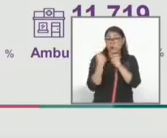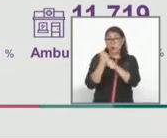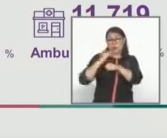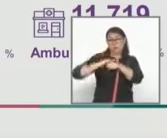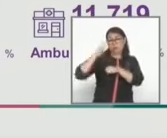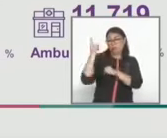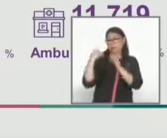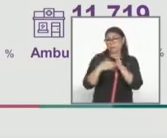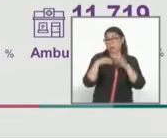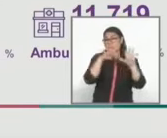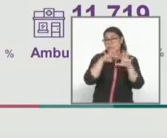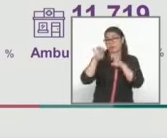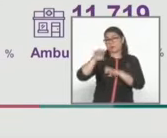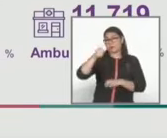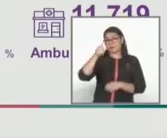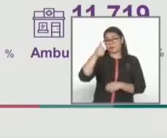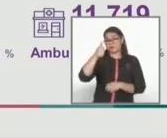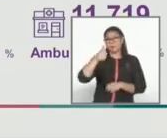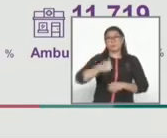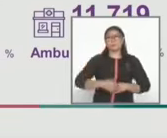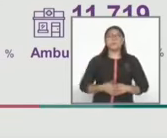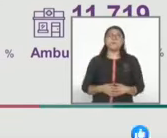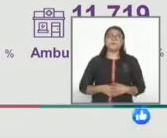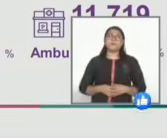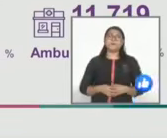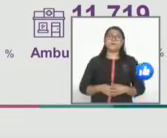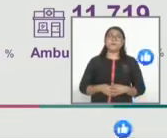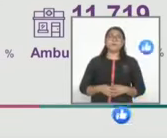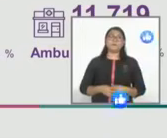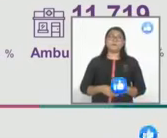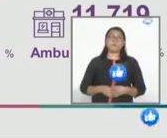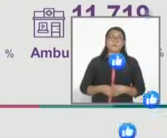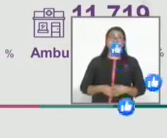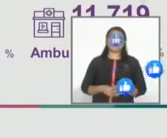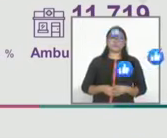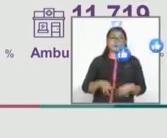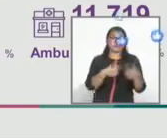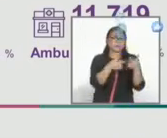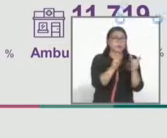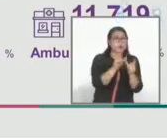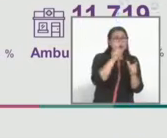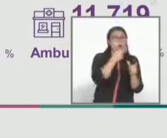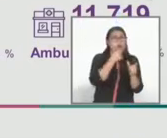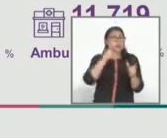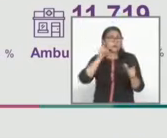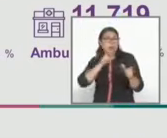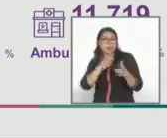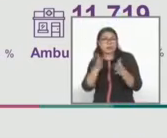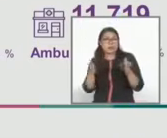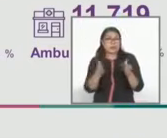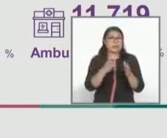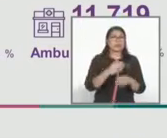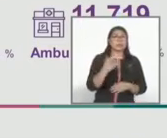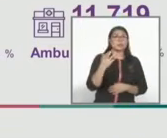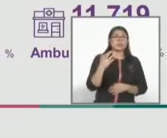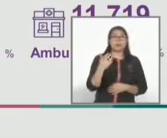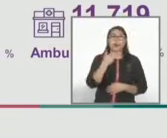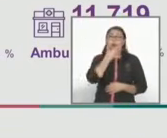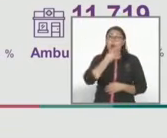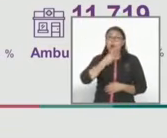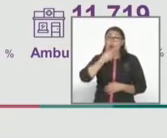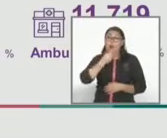con 1.911. Con respecto al sexo, el 55% de los casos, es